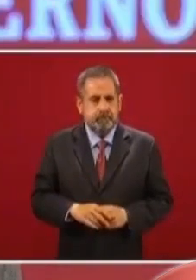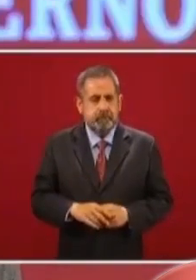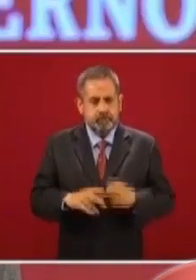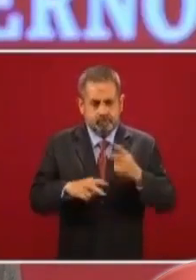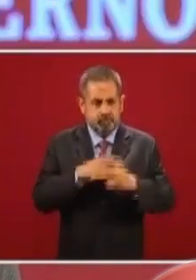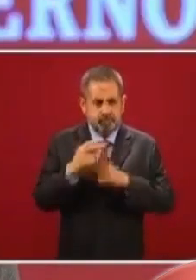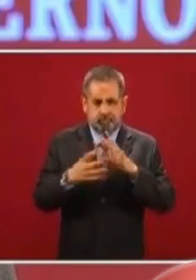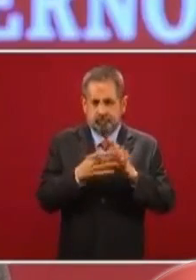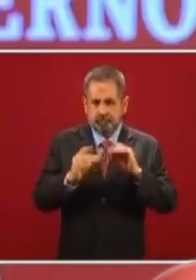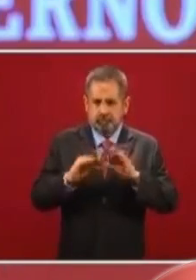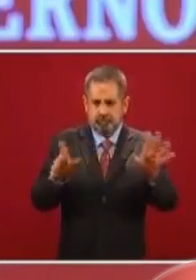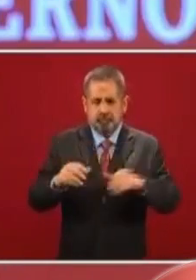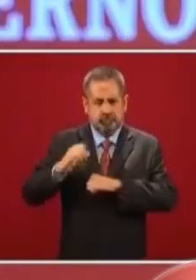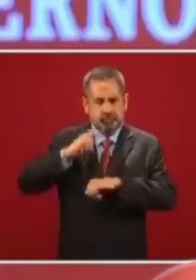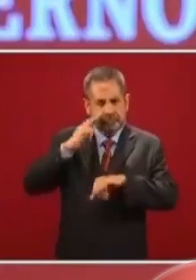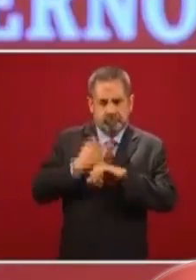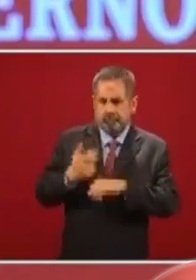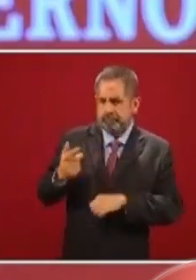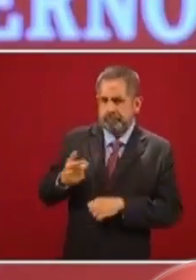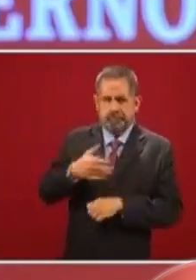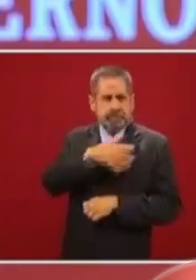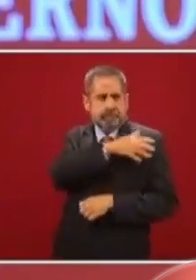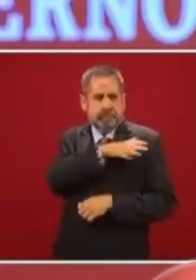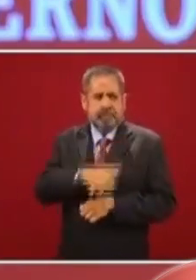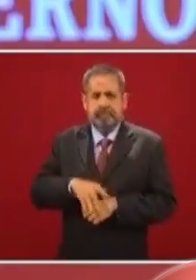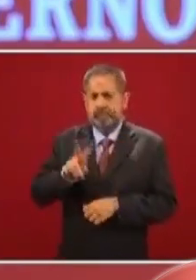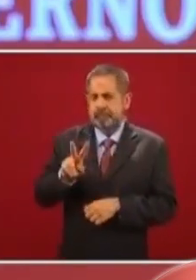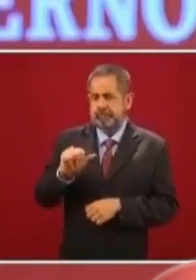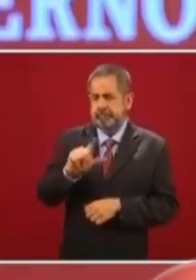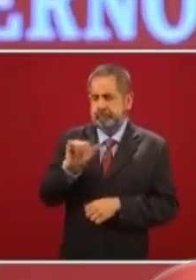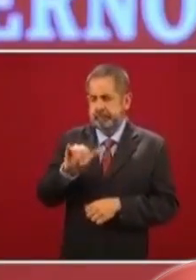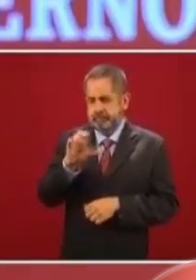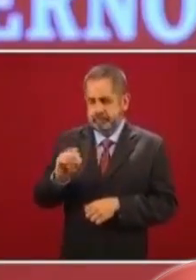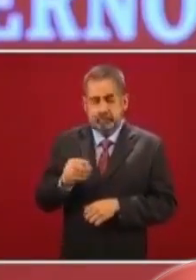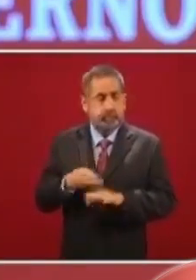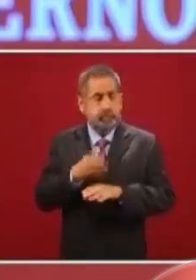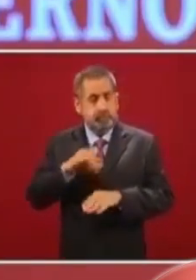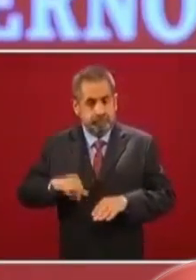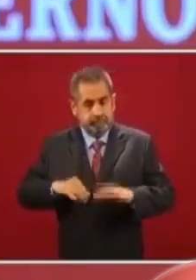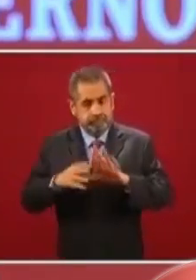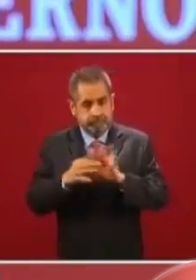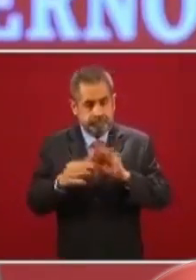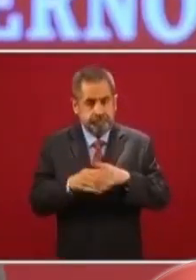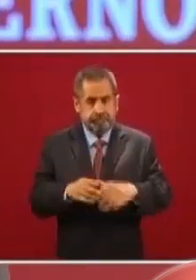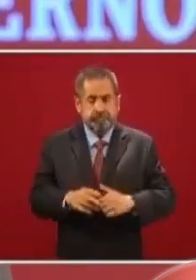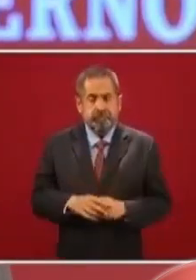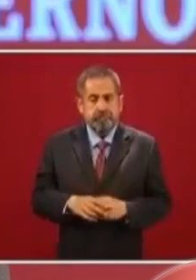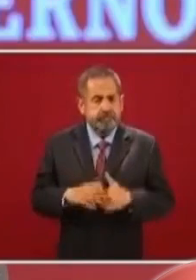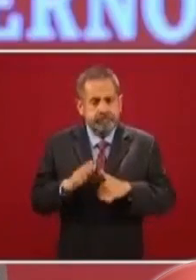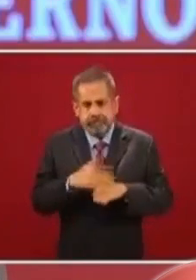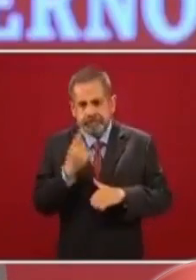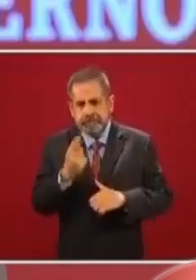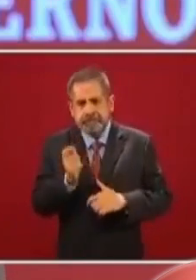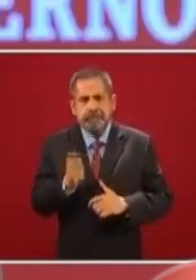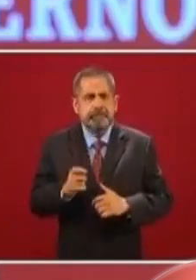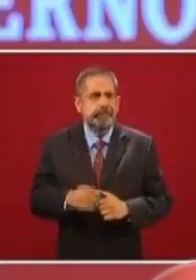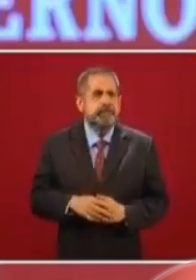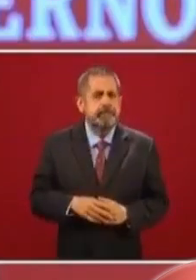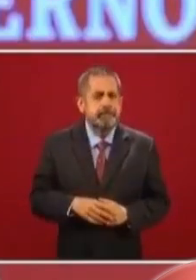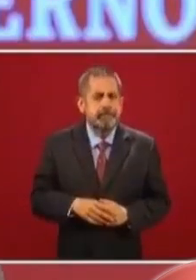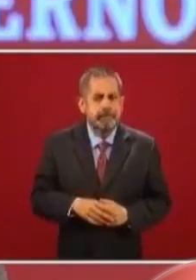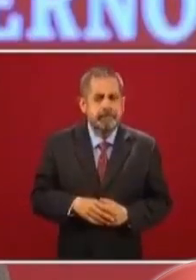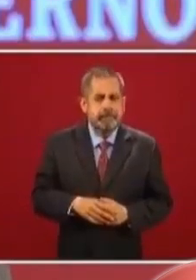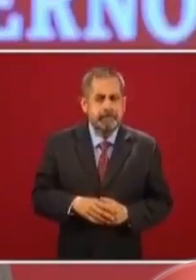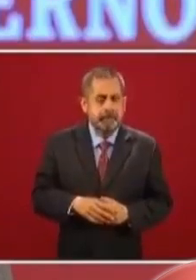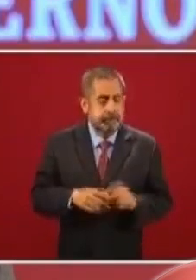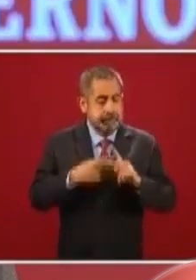a aclarar el general Vallejo. Es muy interesante el por qué